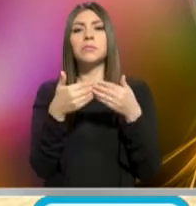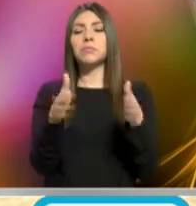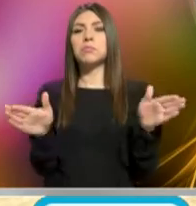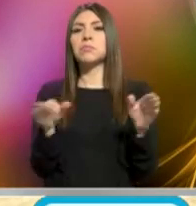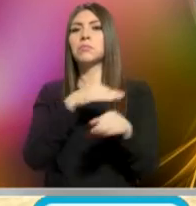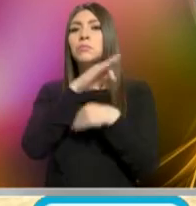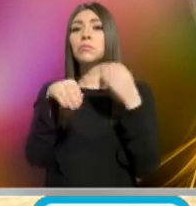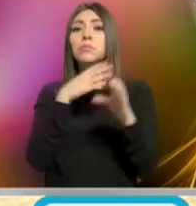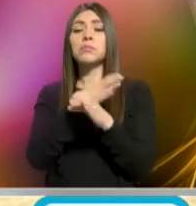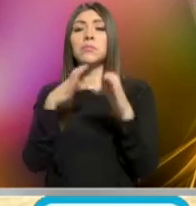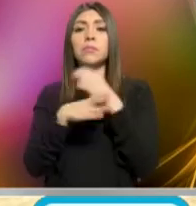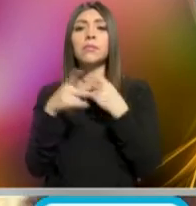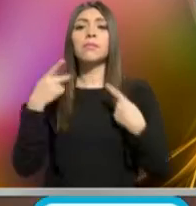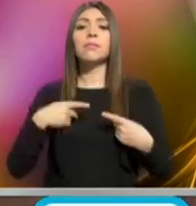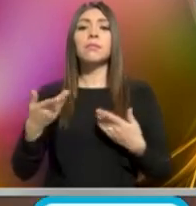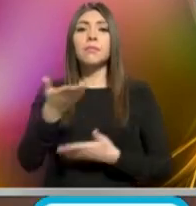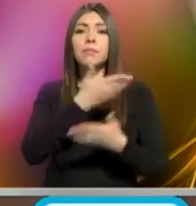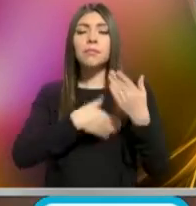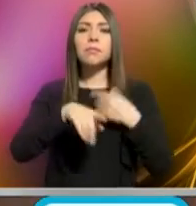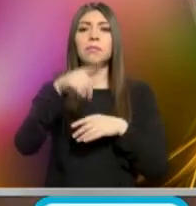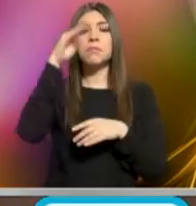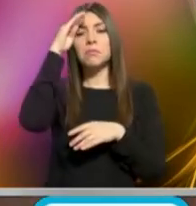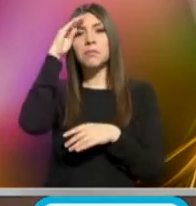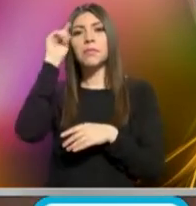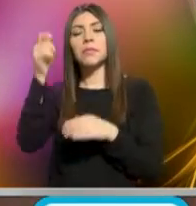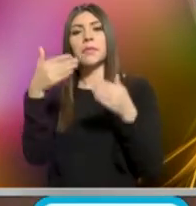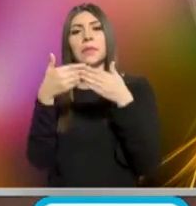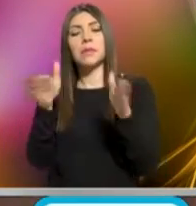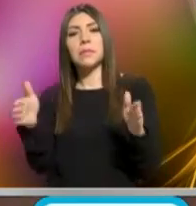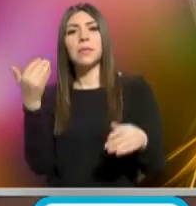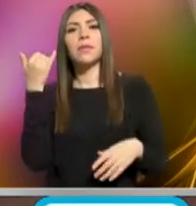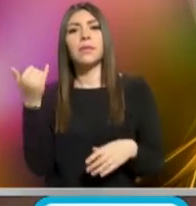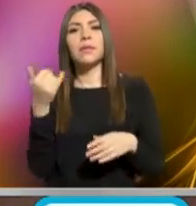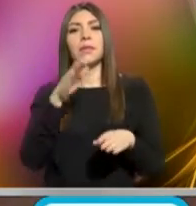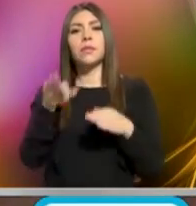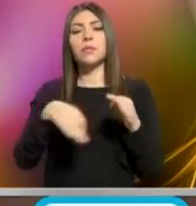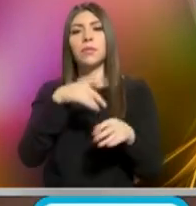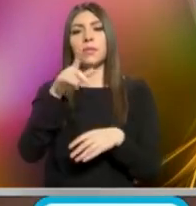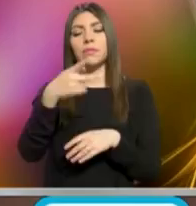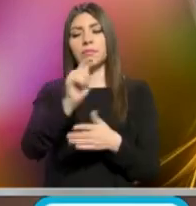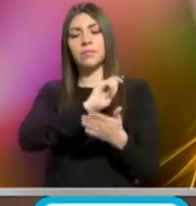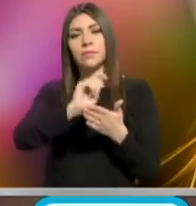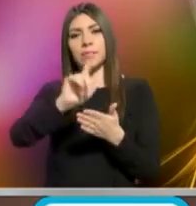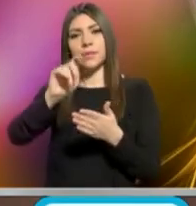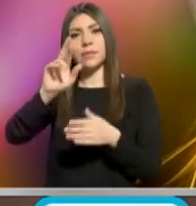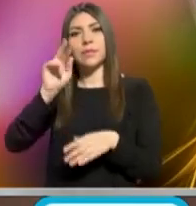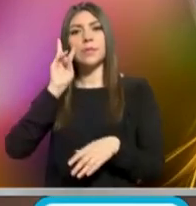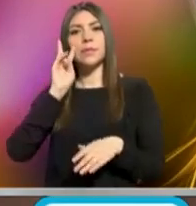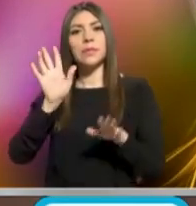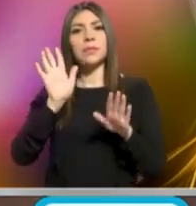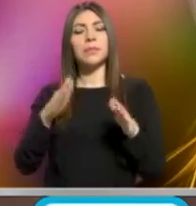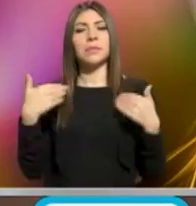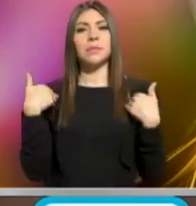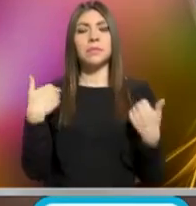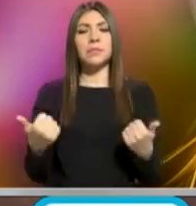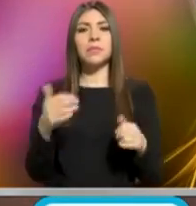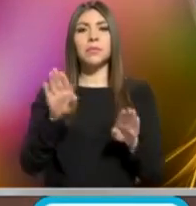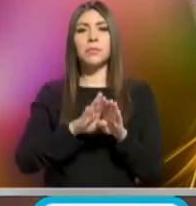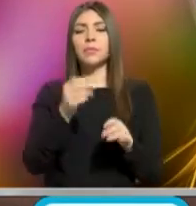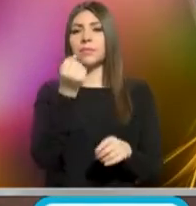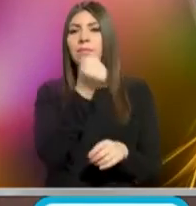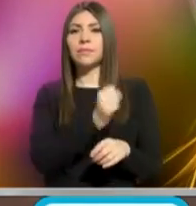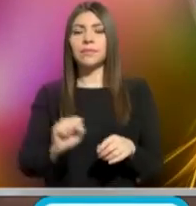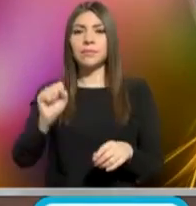pueda recibir, porque la B es muy abierta y todas las prolongaciones de la letra los hace precisamente en arcos. Como un gran